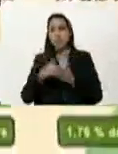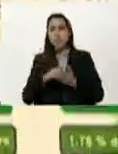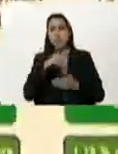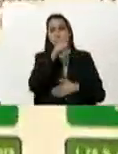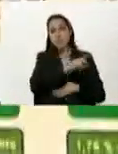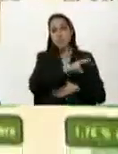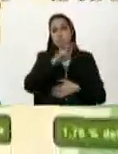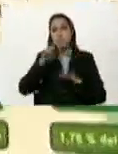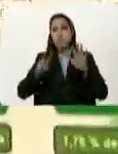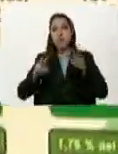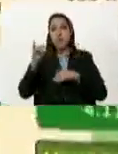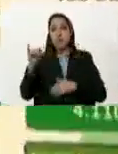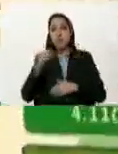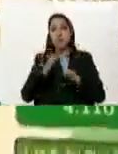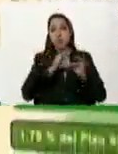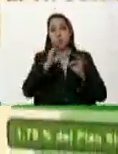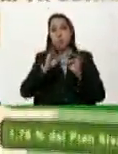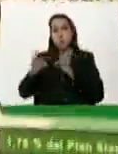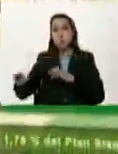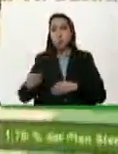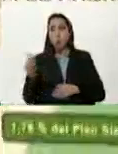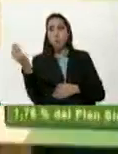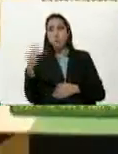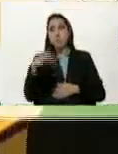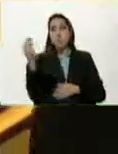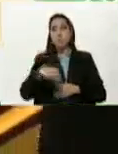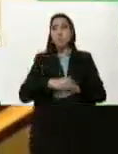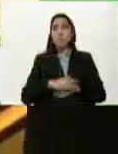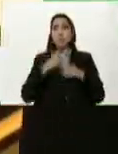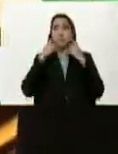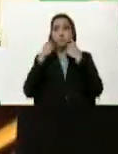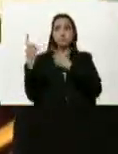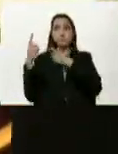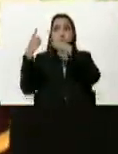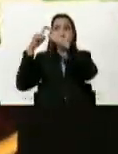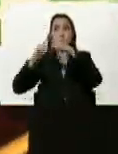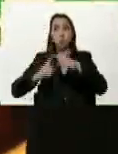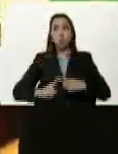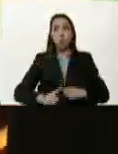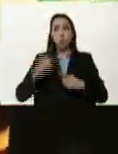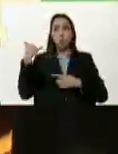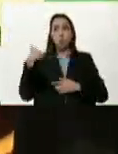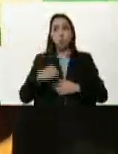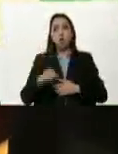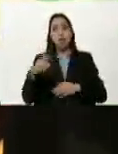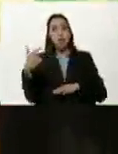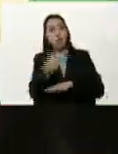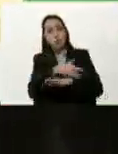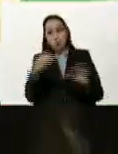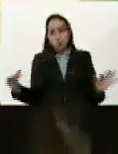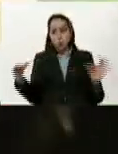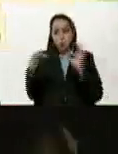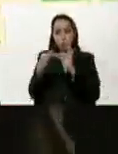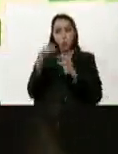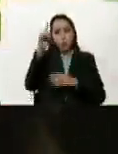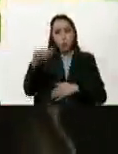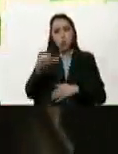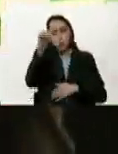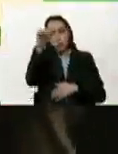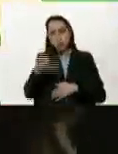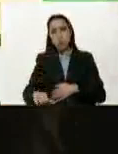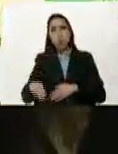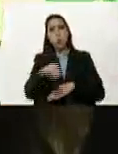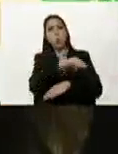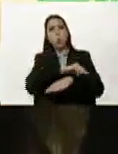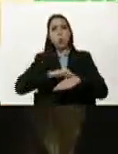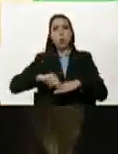71 hectáreas la alianza entre la gobernación agro sur y el ministerio del